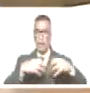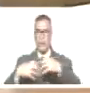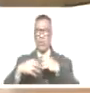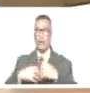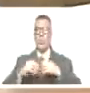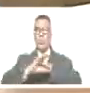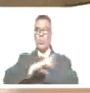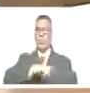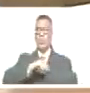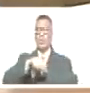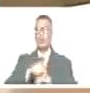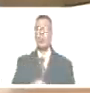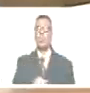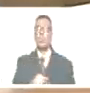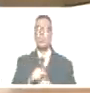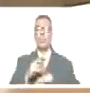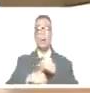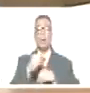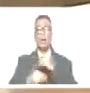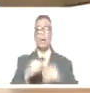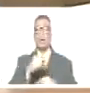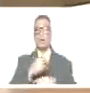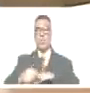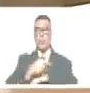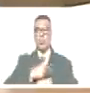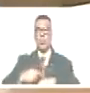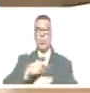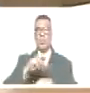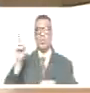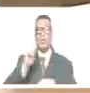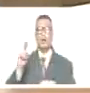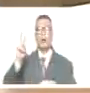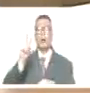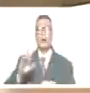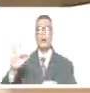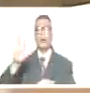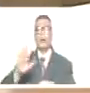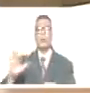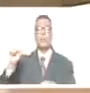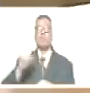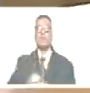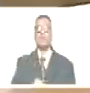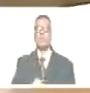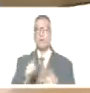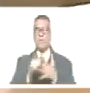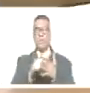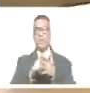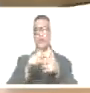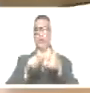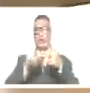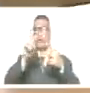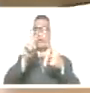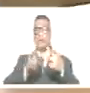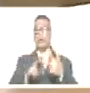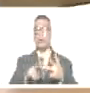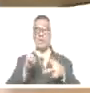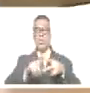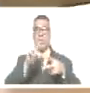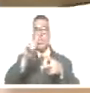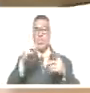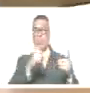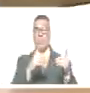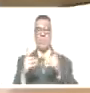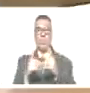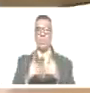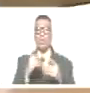corrupción emprendida por el Gobierno de la República Bolivariana de Venezuela. Punto número dos. Segunda discusión del proyecto